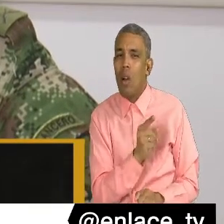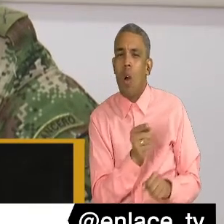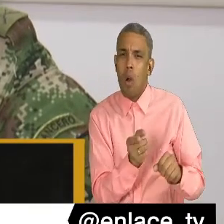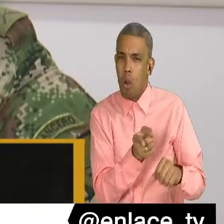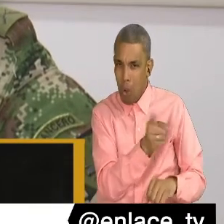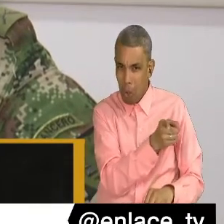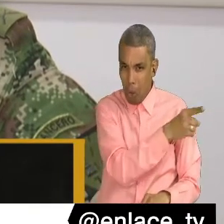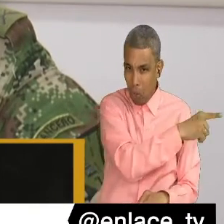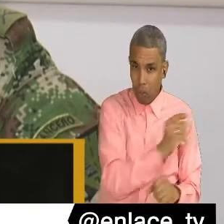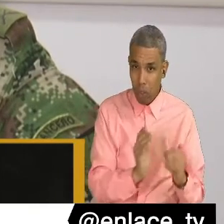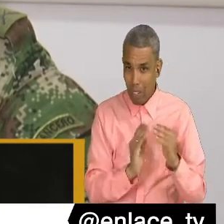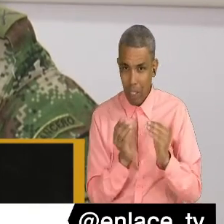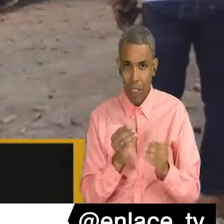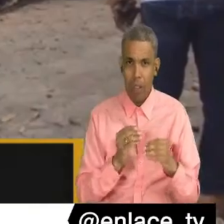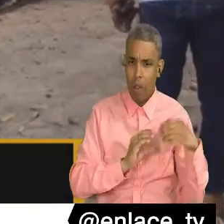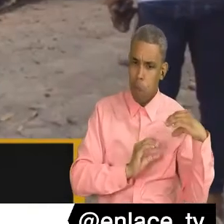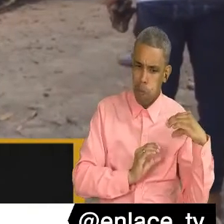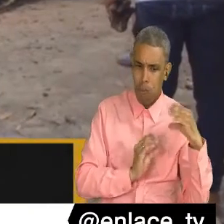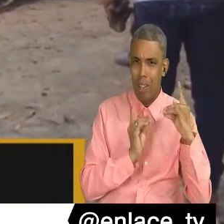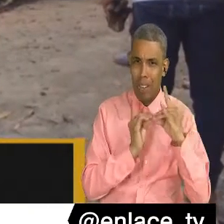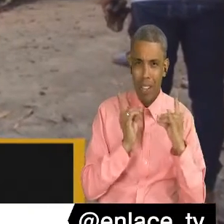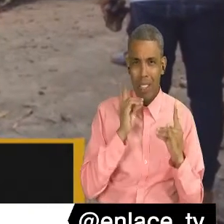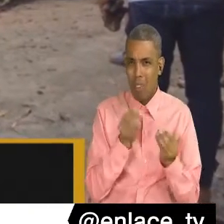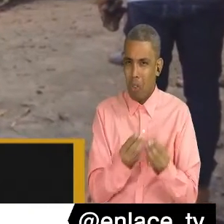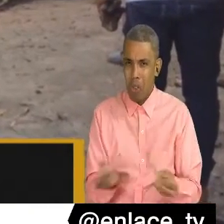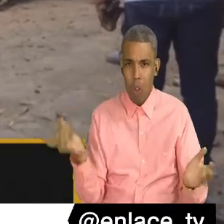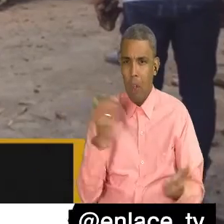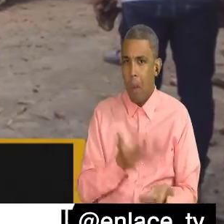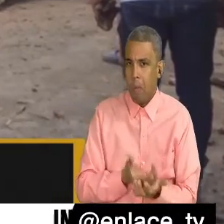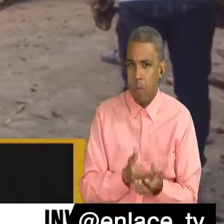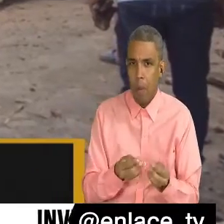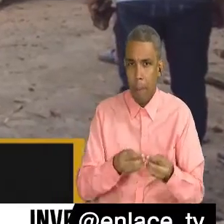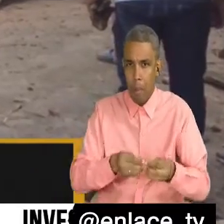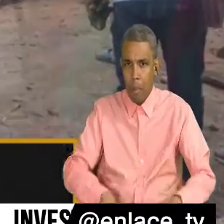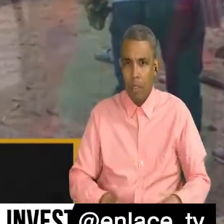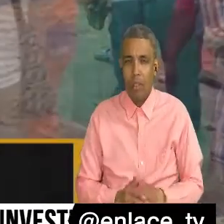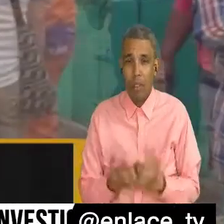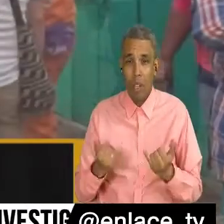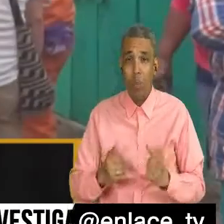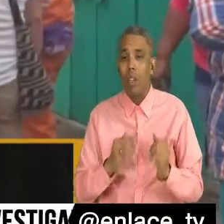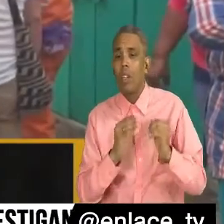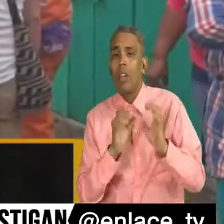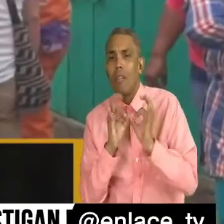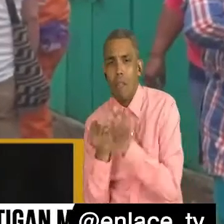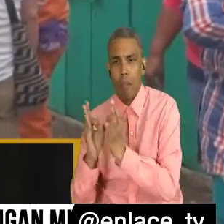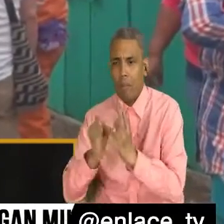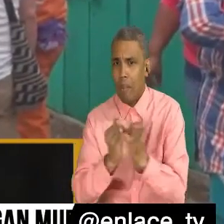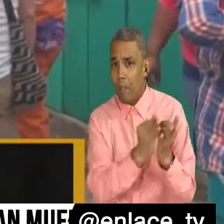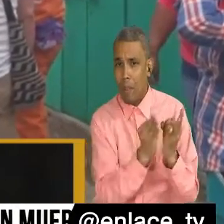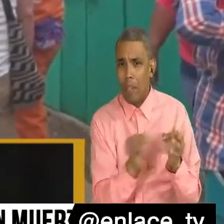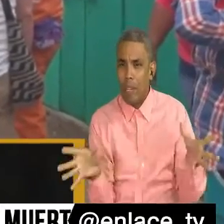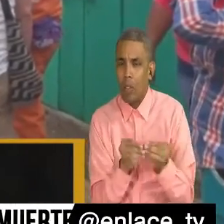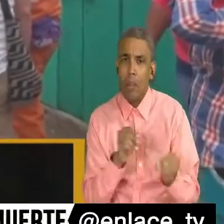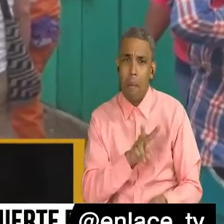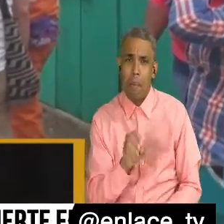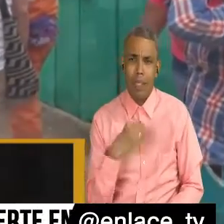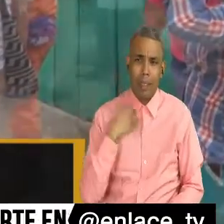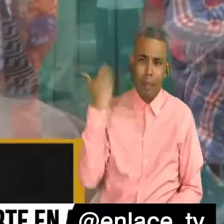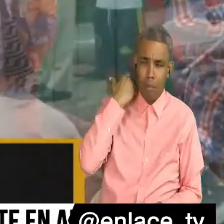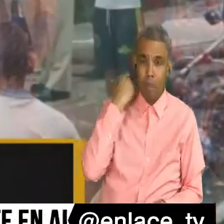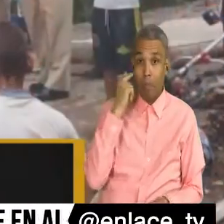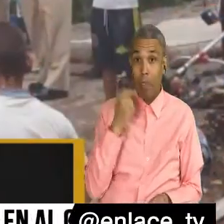de todo lo que tenían ellos ahí en ese momento. Más de 20 familias están damnificadas por la lluvia en esta región del país. Mientras tanto, el IDEAM anuncia que